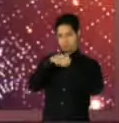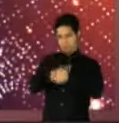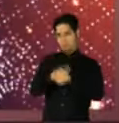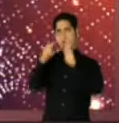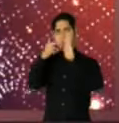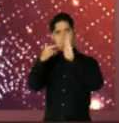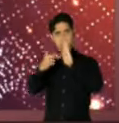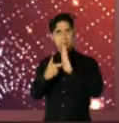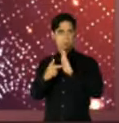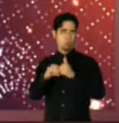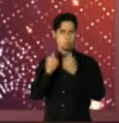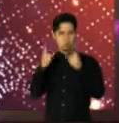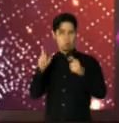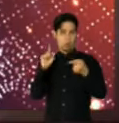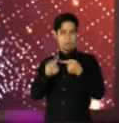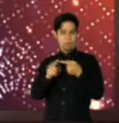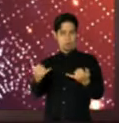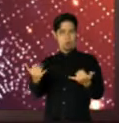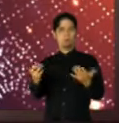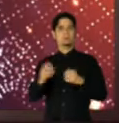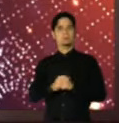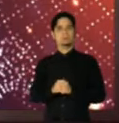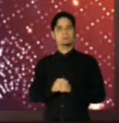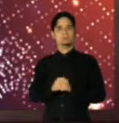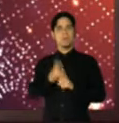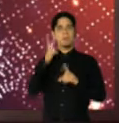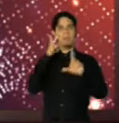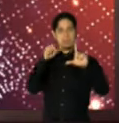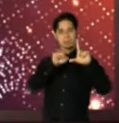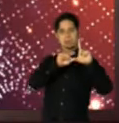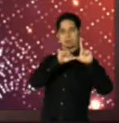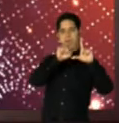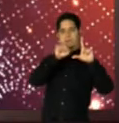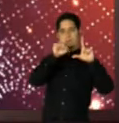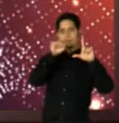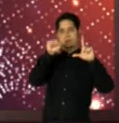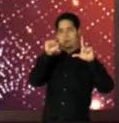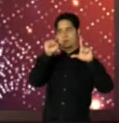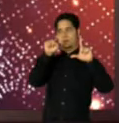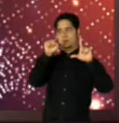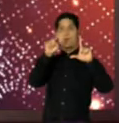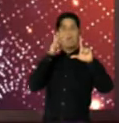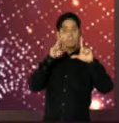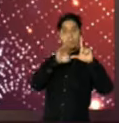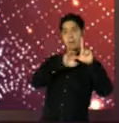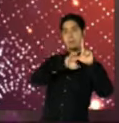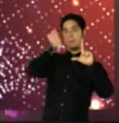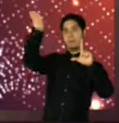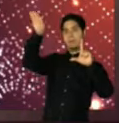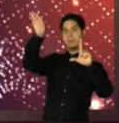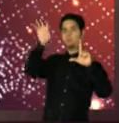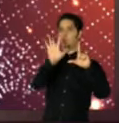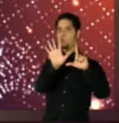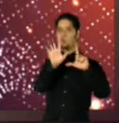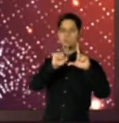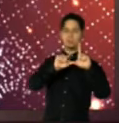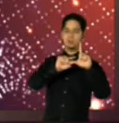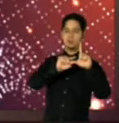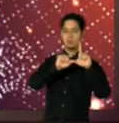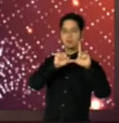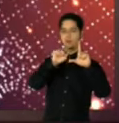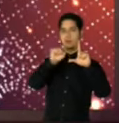Si nos seguimos comportando como hasta ahora, esta curva va a empezar a ser, miren, en vez de ser esa línea recta como en un modelo lineal